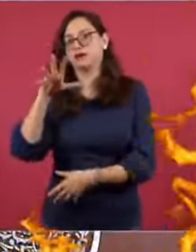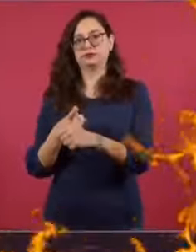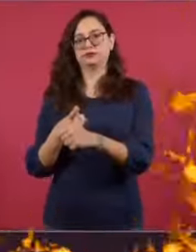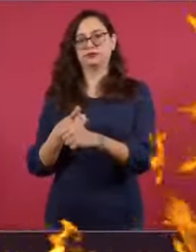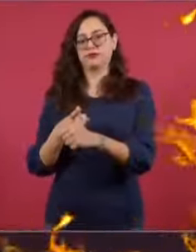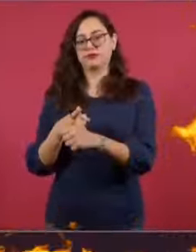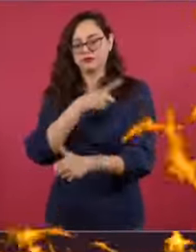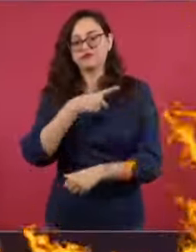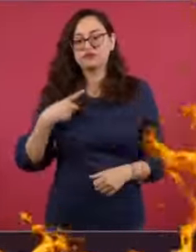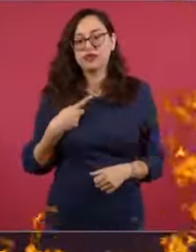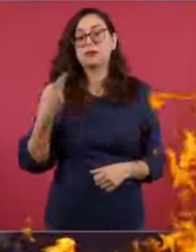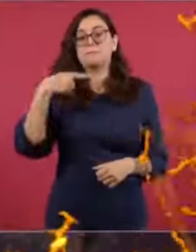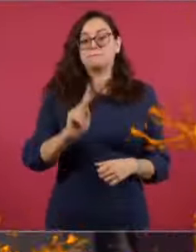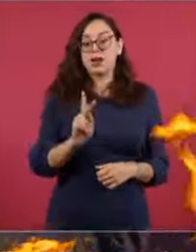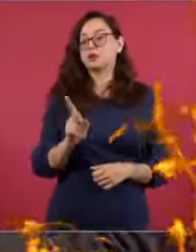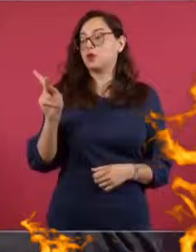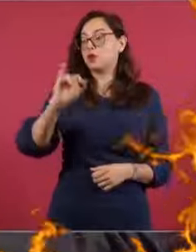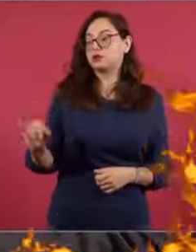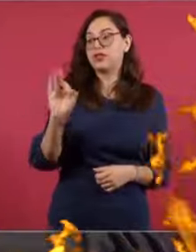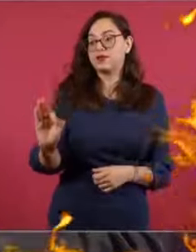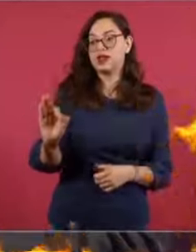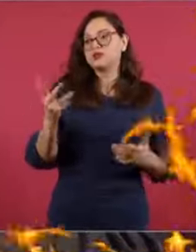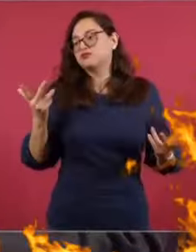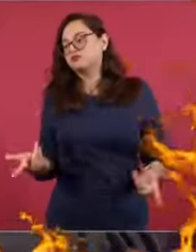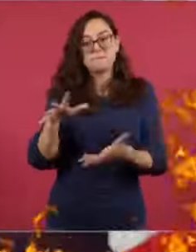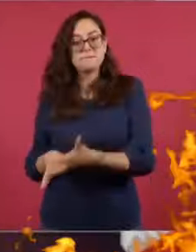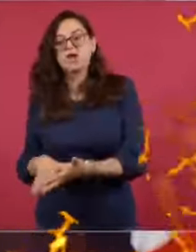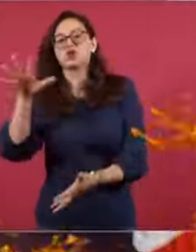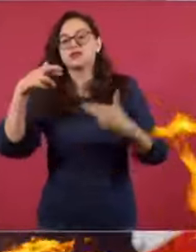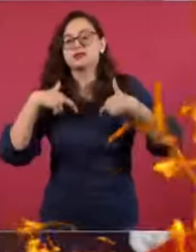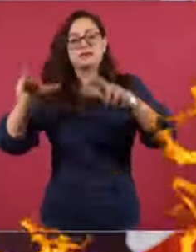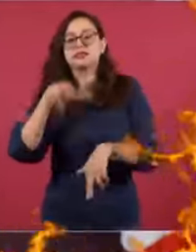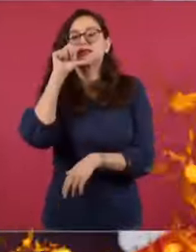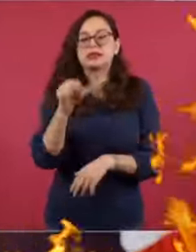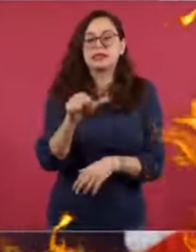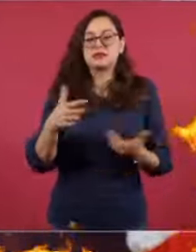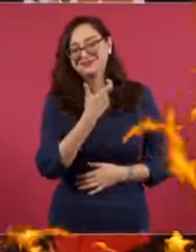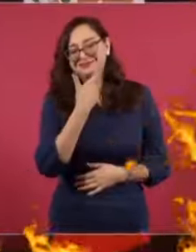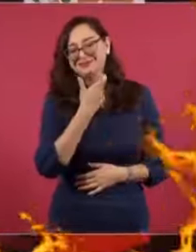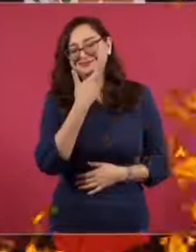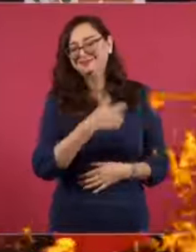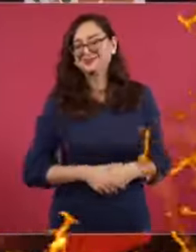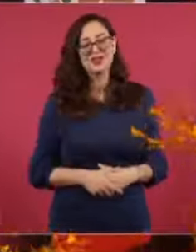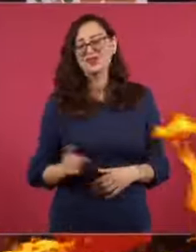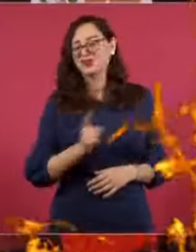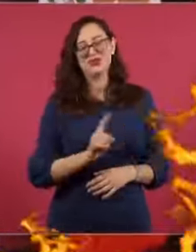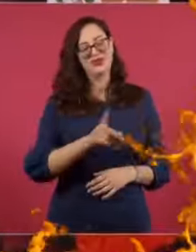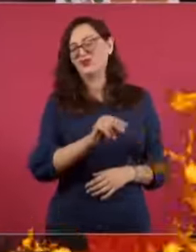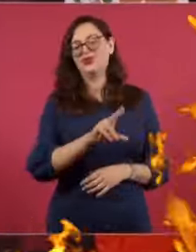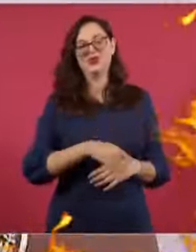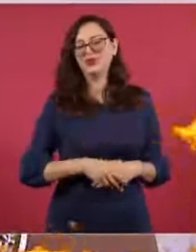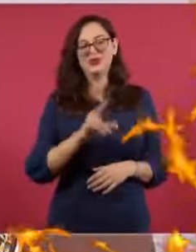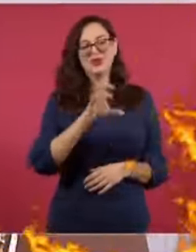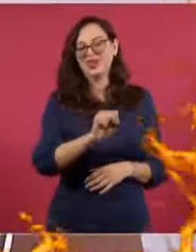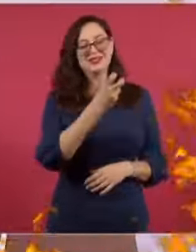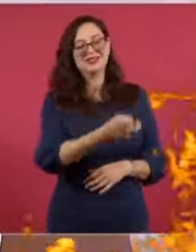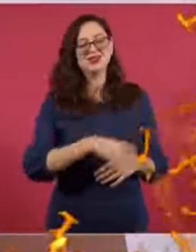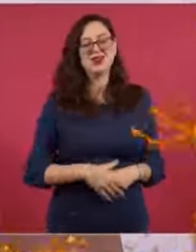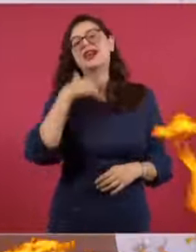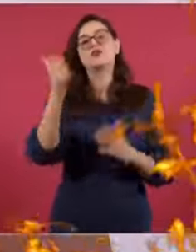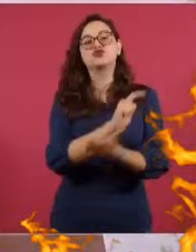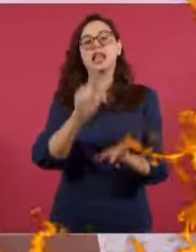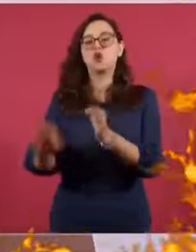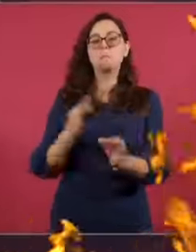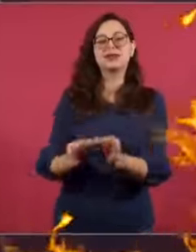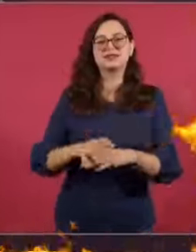Entonces, se ha convertido el Poder Judicial en un poder faccioso para defender intereses de un grupo. Lo que queremos es que haya un auténtico